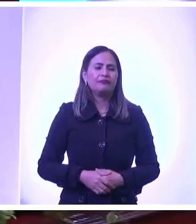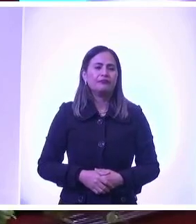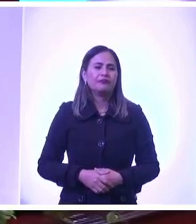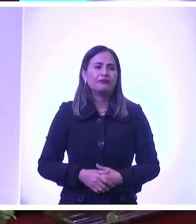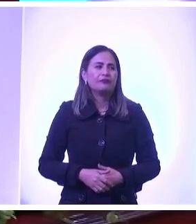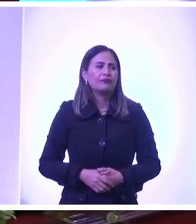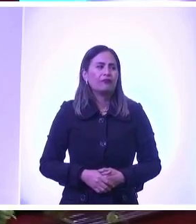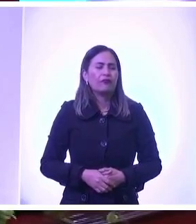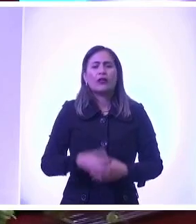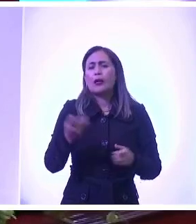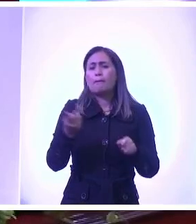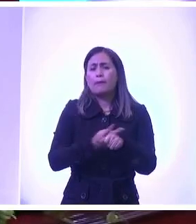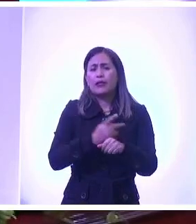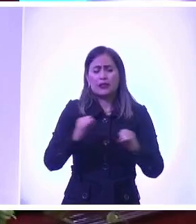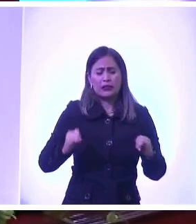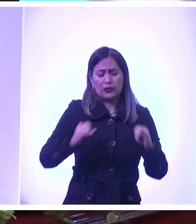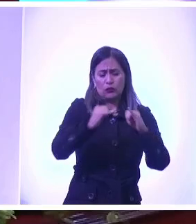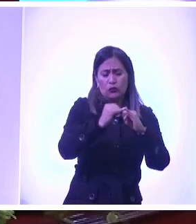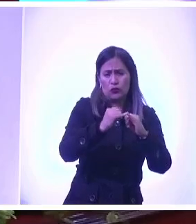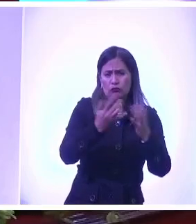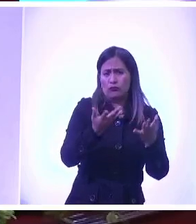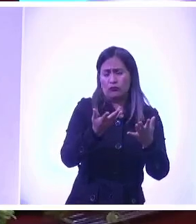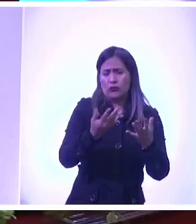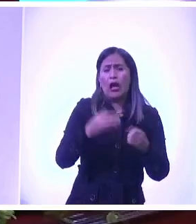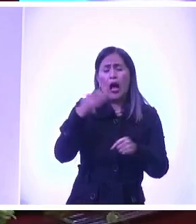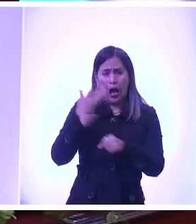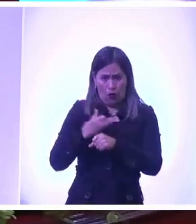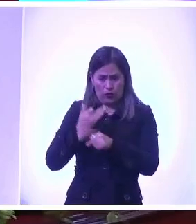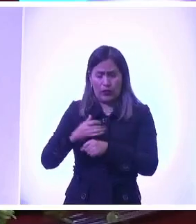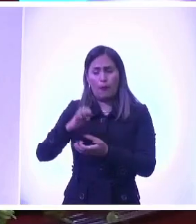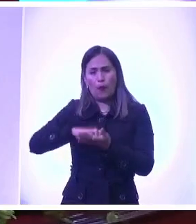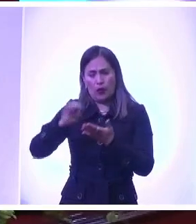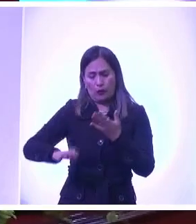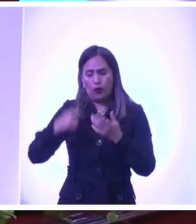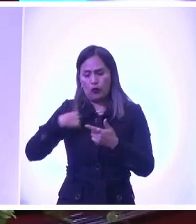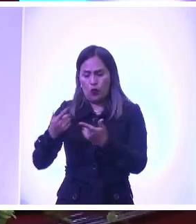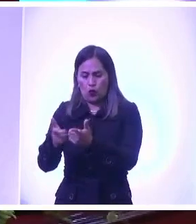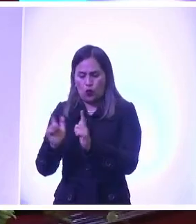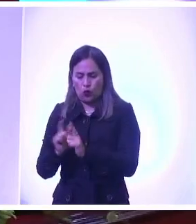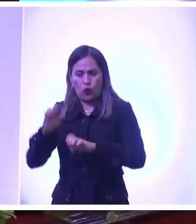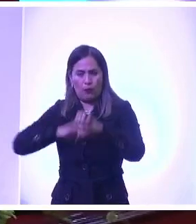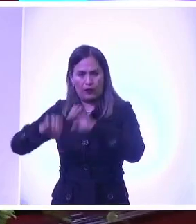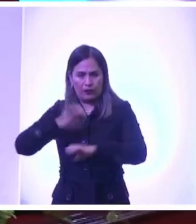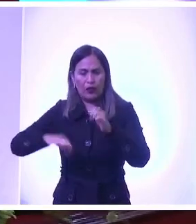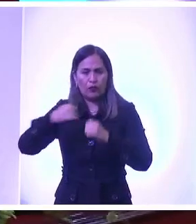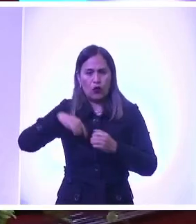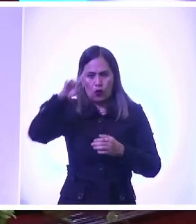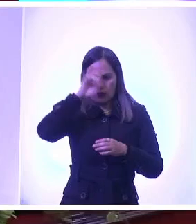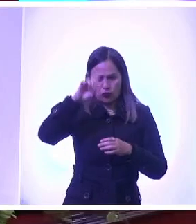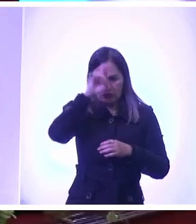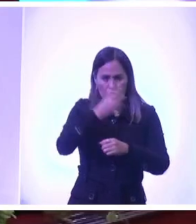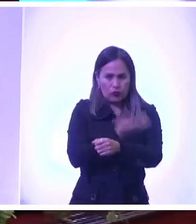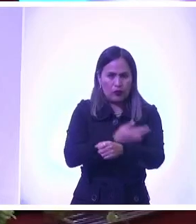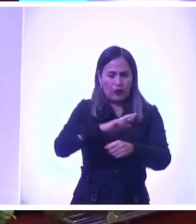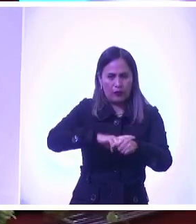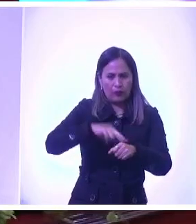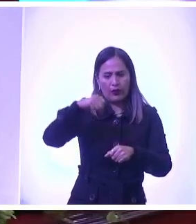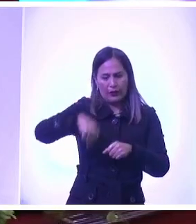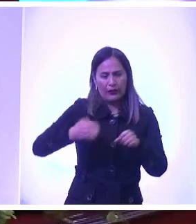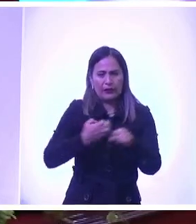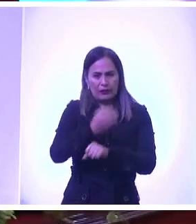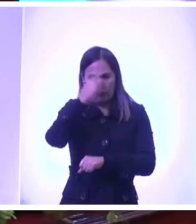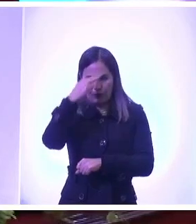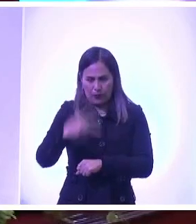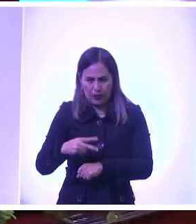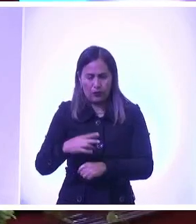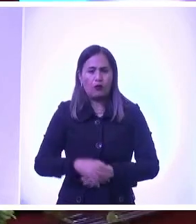hacer con las instituciones justamente esto que estamos haciendo ahorita a ver yo represento un gremio empresarial soy parte del Consejo coordinador empresarial del Estado de México qué es lo que voy